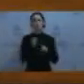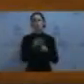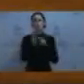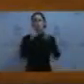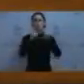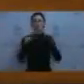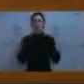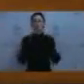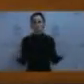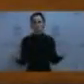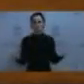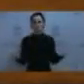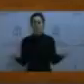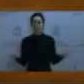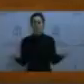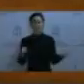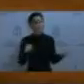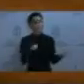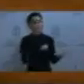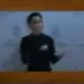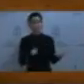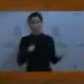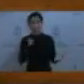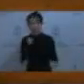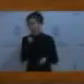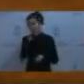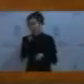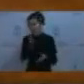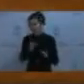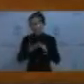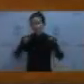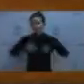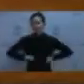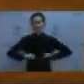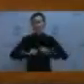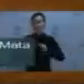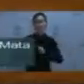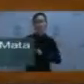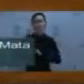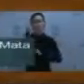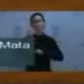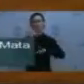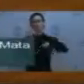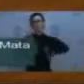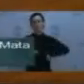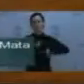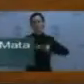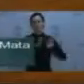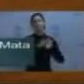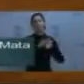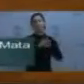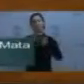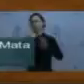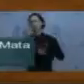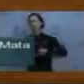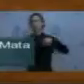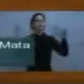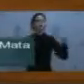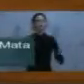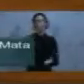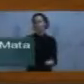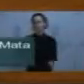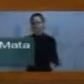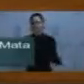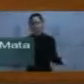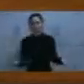Asturias, bueno, ya no le quiero ni contar si encima tenemos que contar con el consenso, llegar a un consenso aquí para luego casarlo con el consenso de allá. Yo lo que le digo